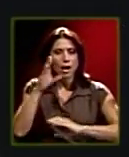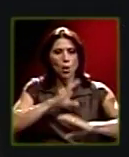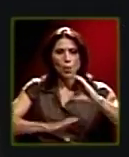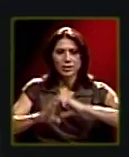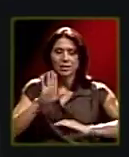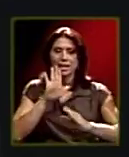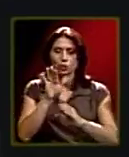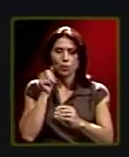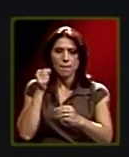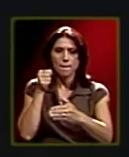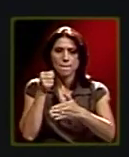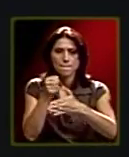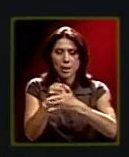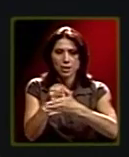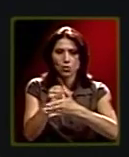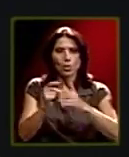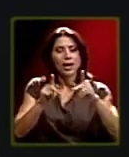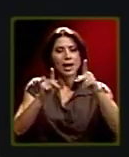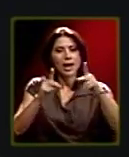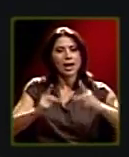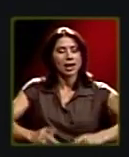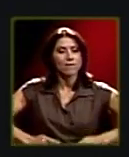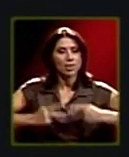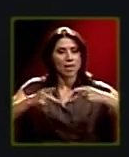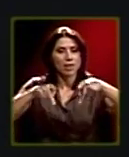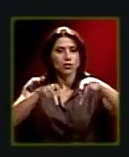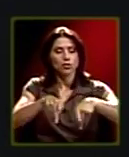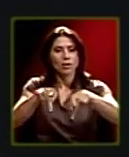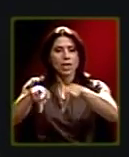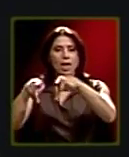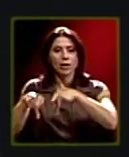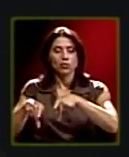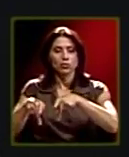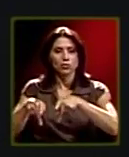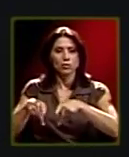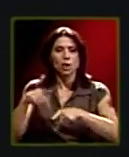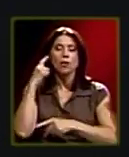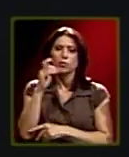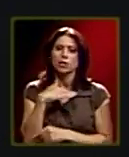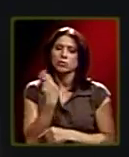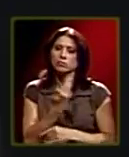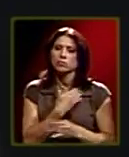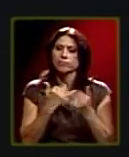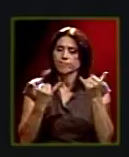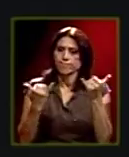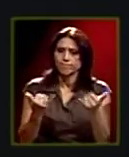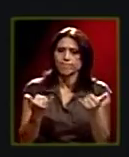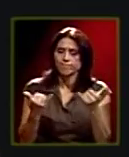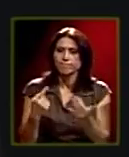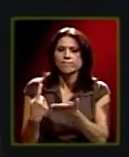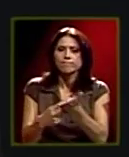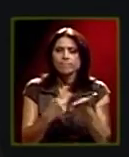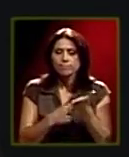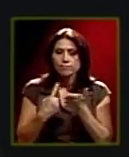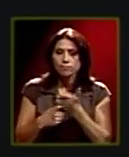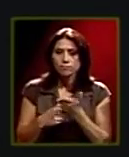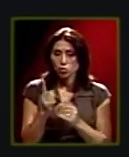impacto, diríamos, en la vida de los ciudadanos, porque yo creo que hemos llegado ahora a lo que está en discusión más